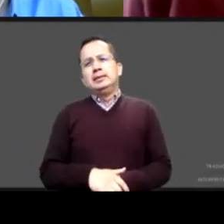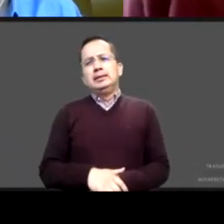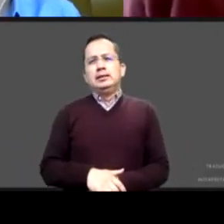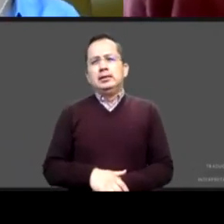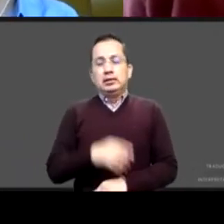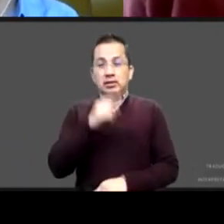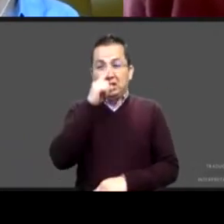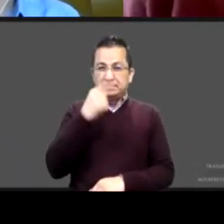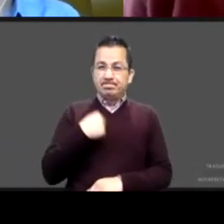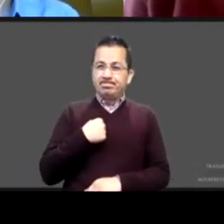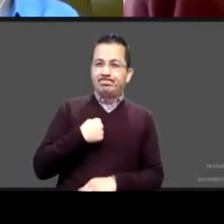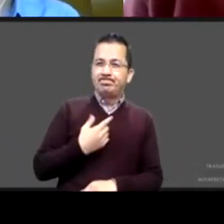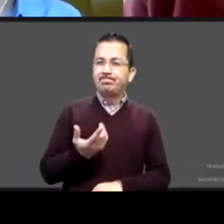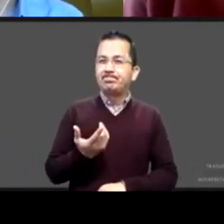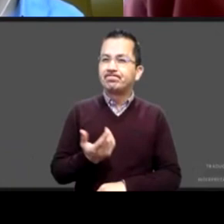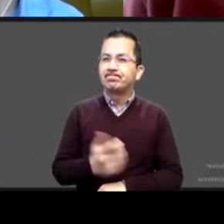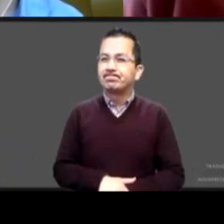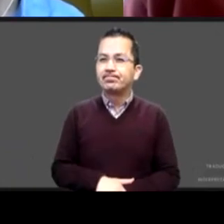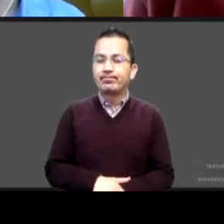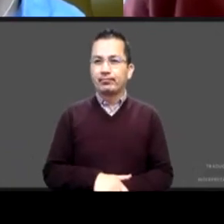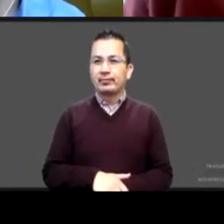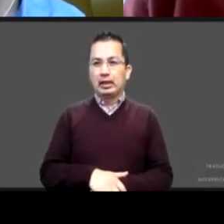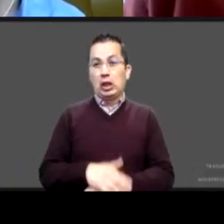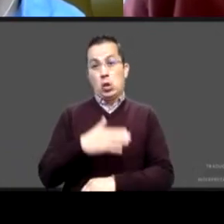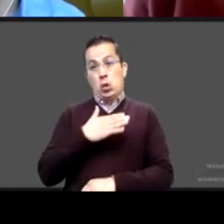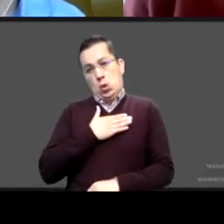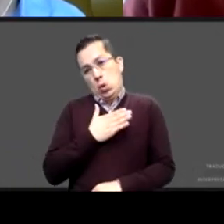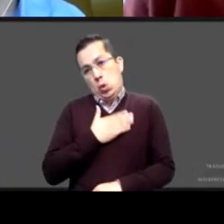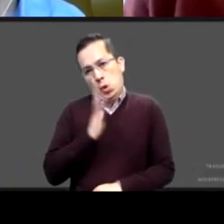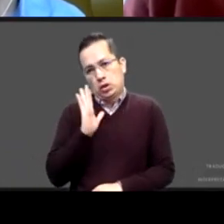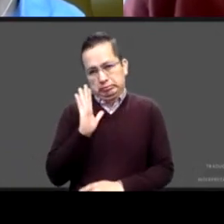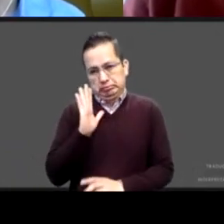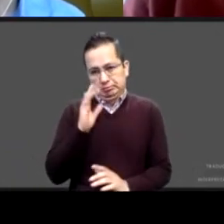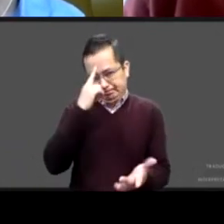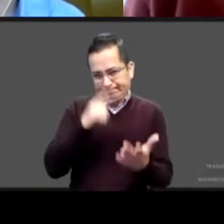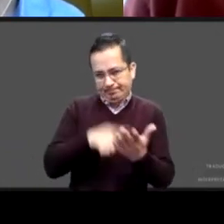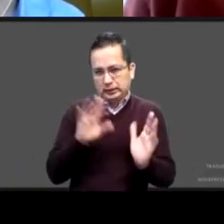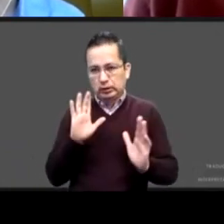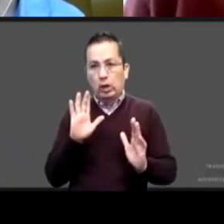la experiencia, por lo menos aquí en el sur, es que los estados han